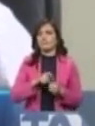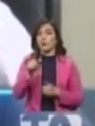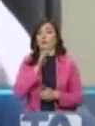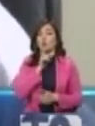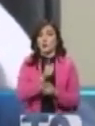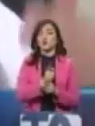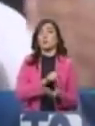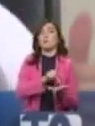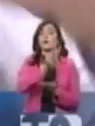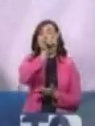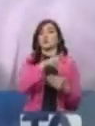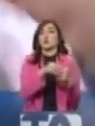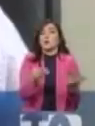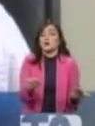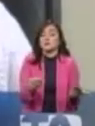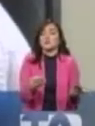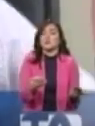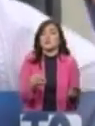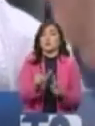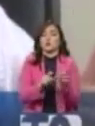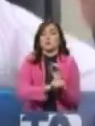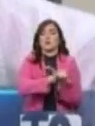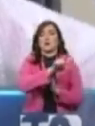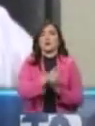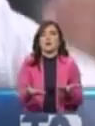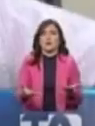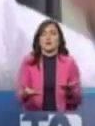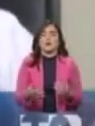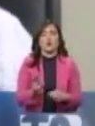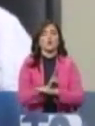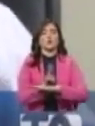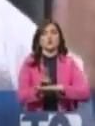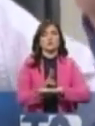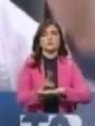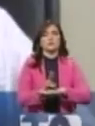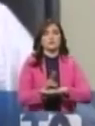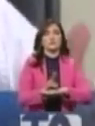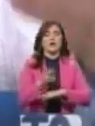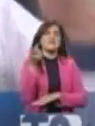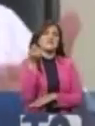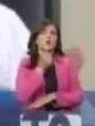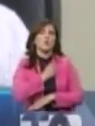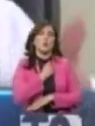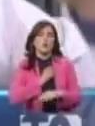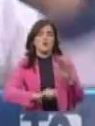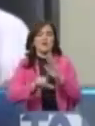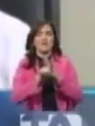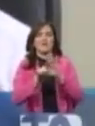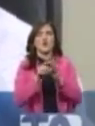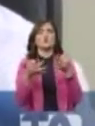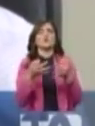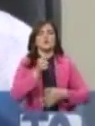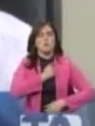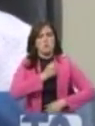provoca, que como no tiene cómo pagar, quiera también seguir empleando y utilizando los dineros que por ley y por